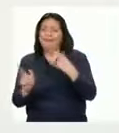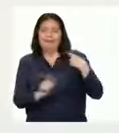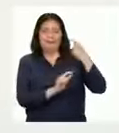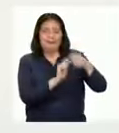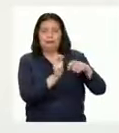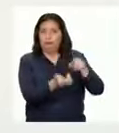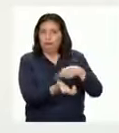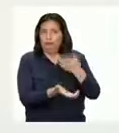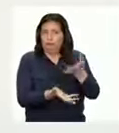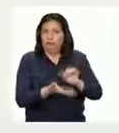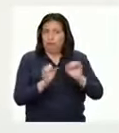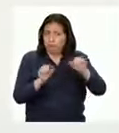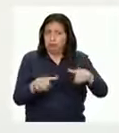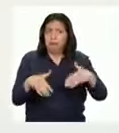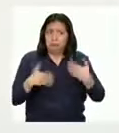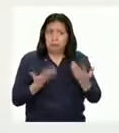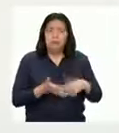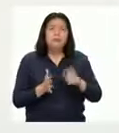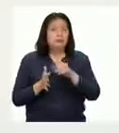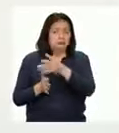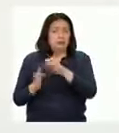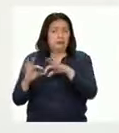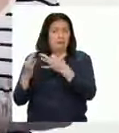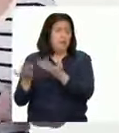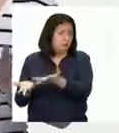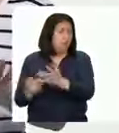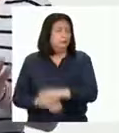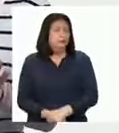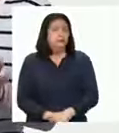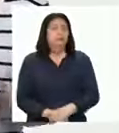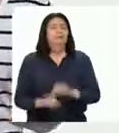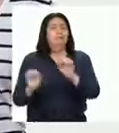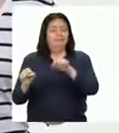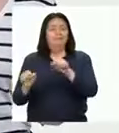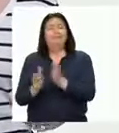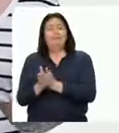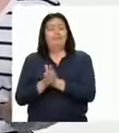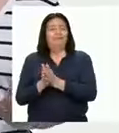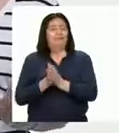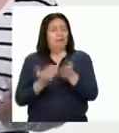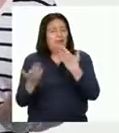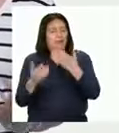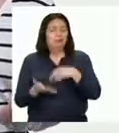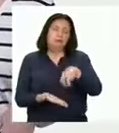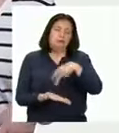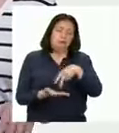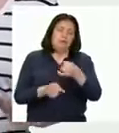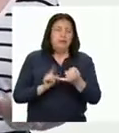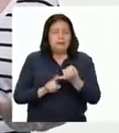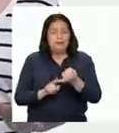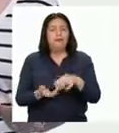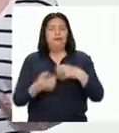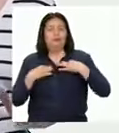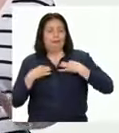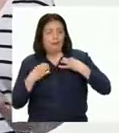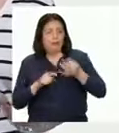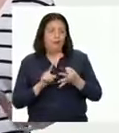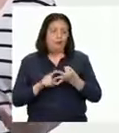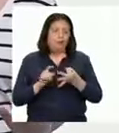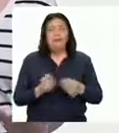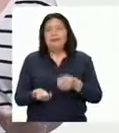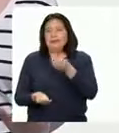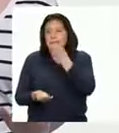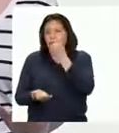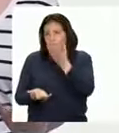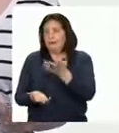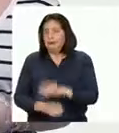y costumbres que podrían tener nuestros familiares. Así es, hemos hablado de las danzas, las vestimentas y las